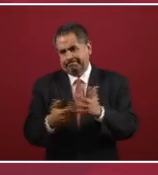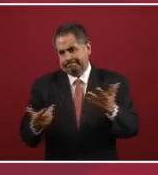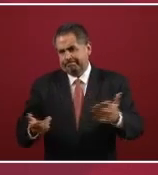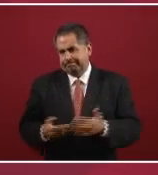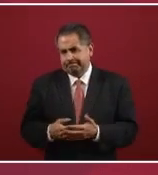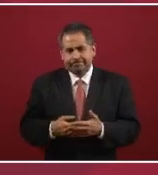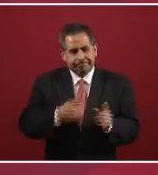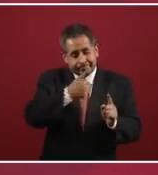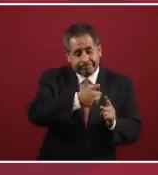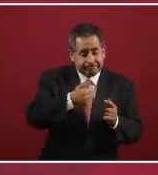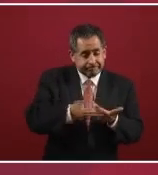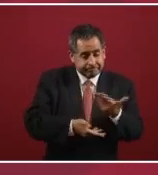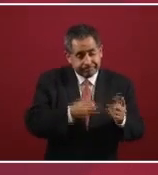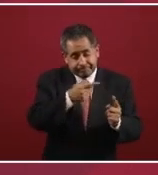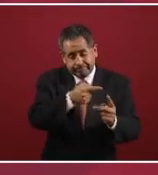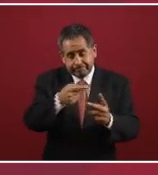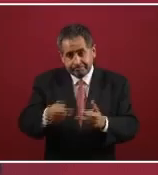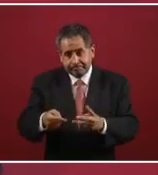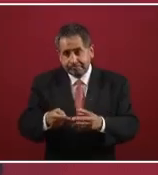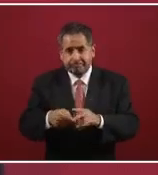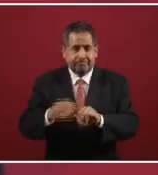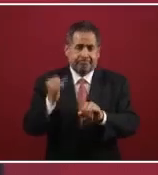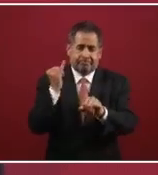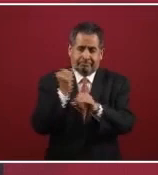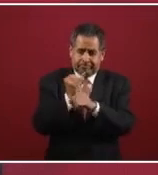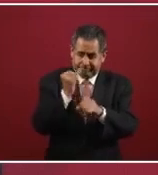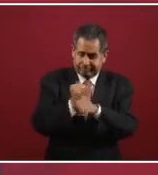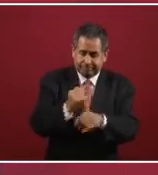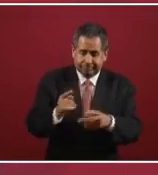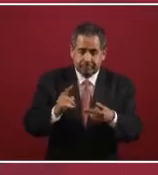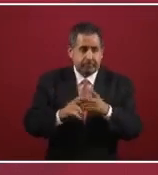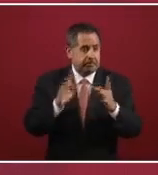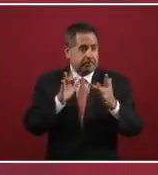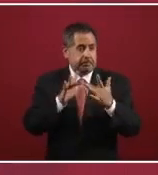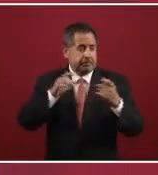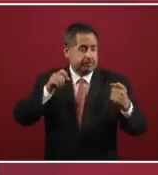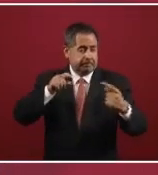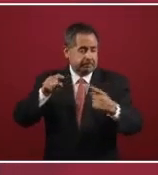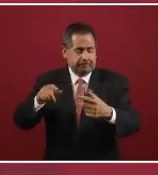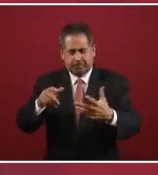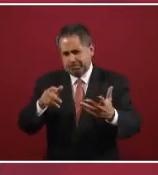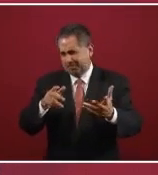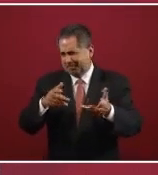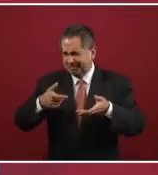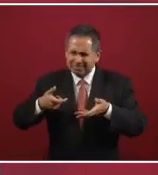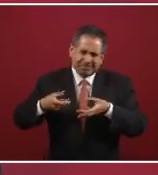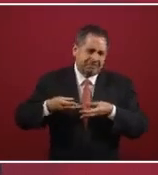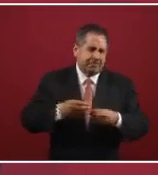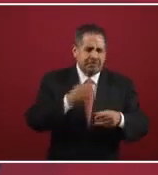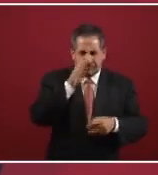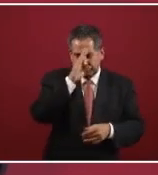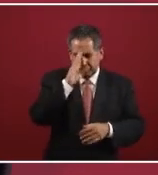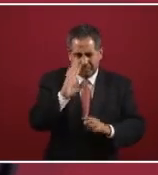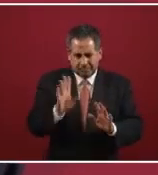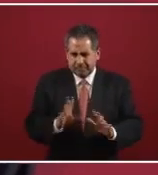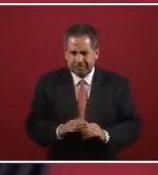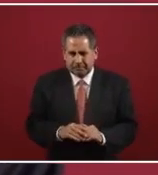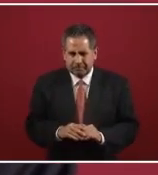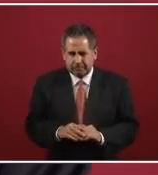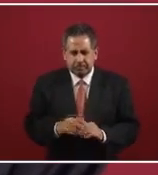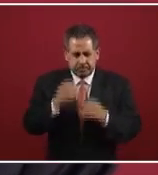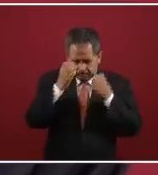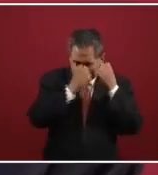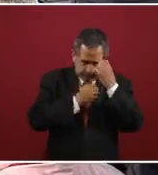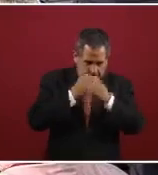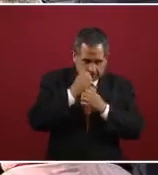por servicios de internet y de comunicación entonces se